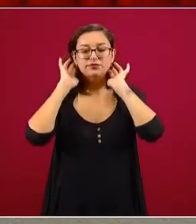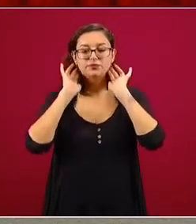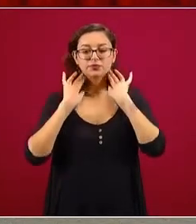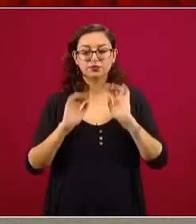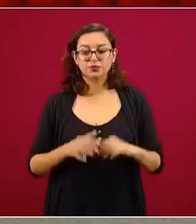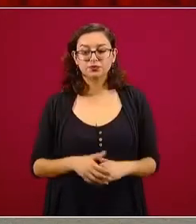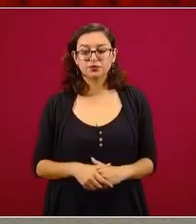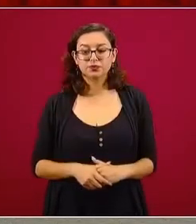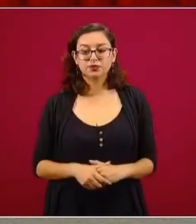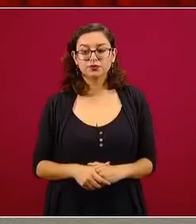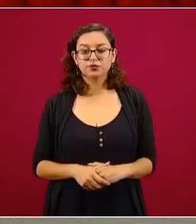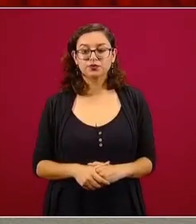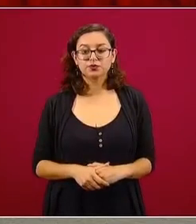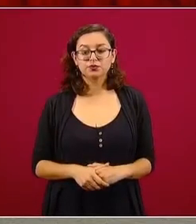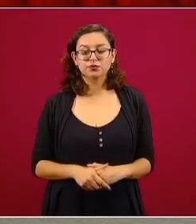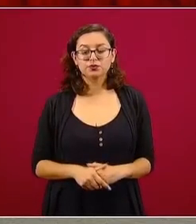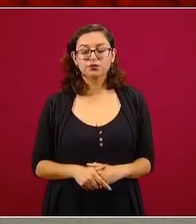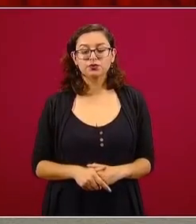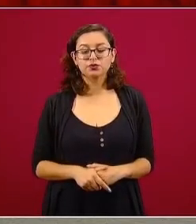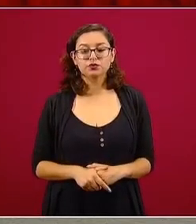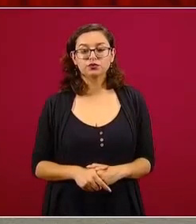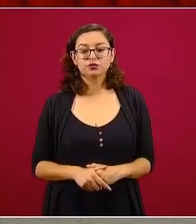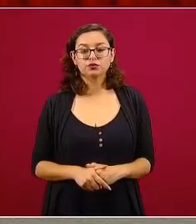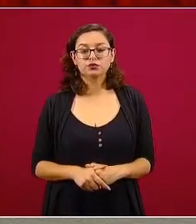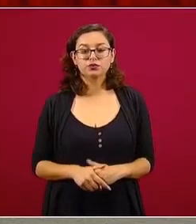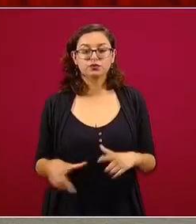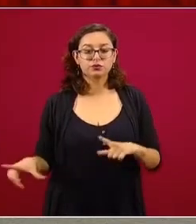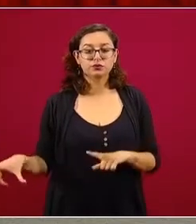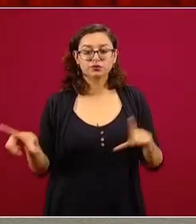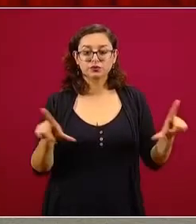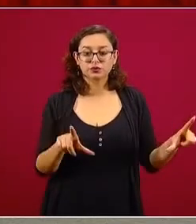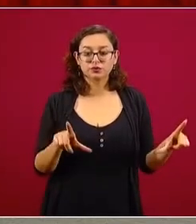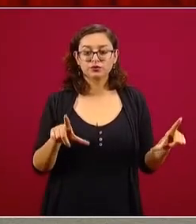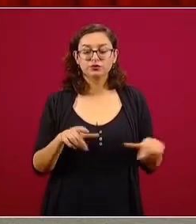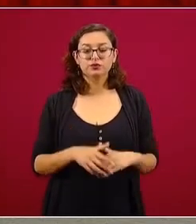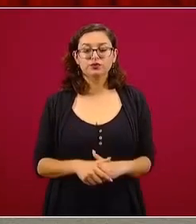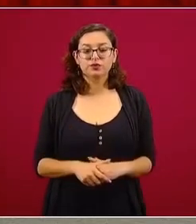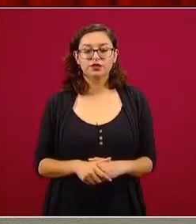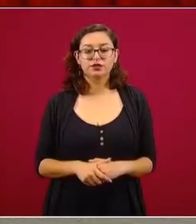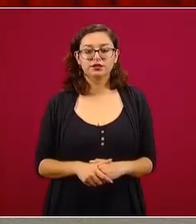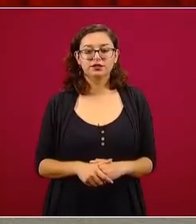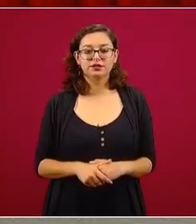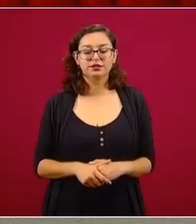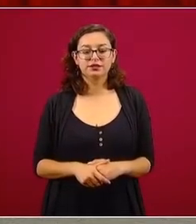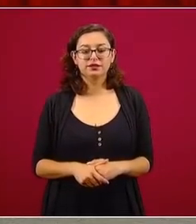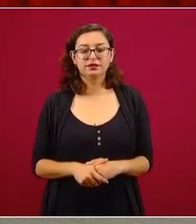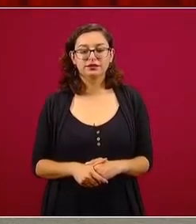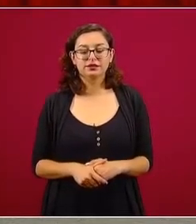en la diapositiva anterior, por favor.